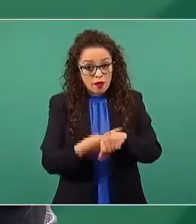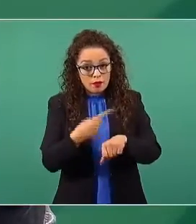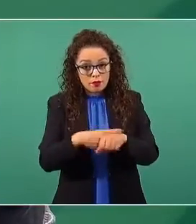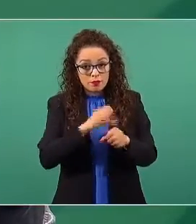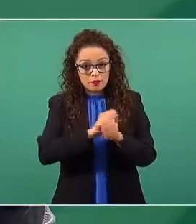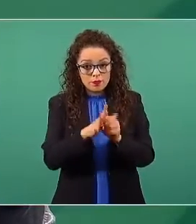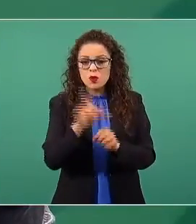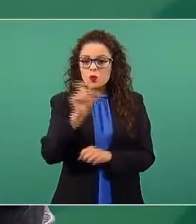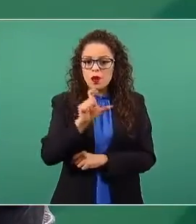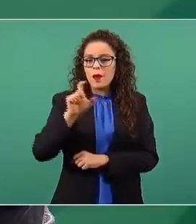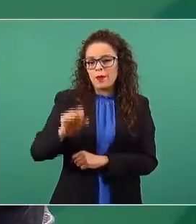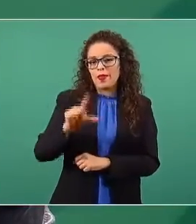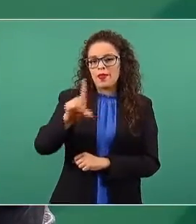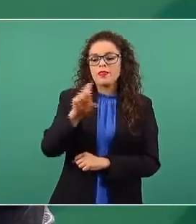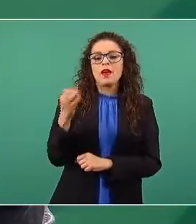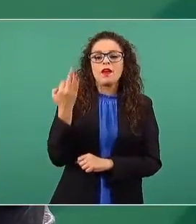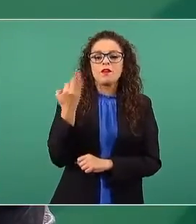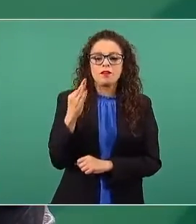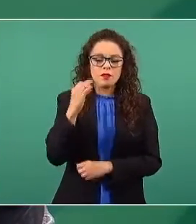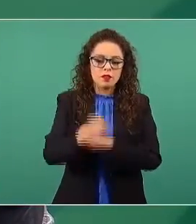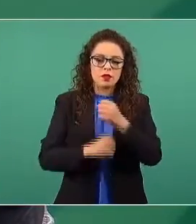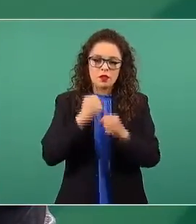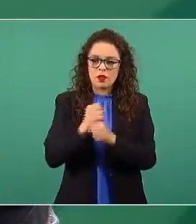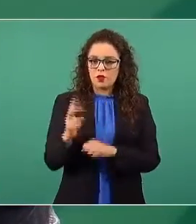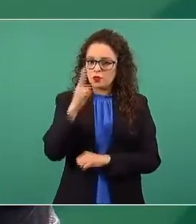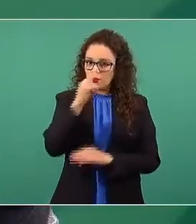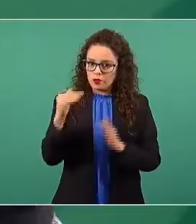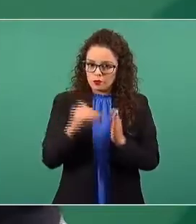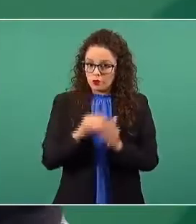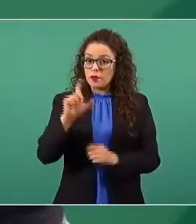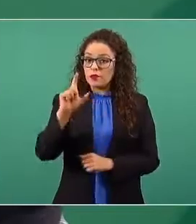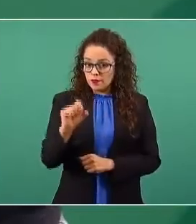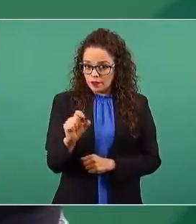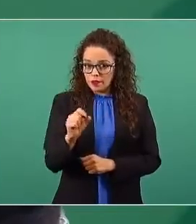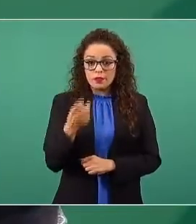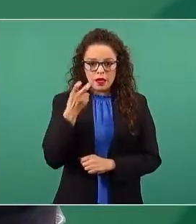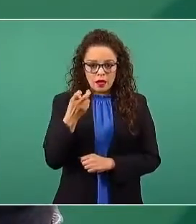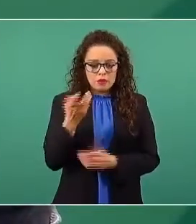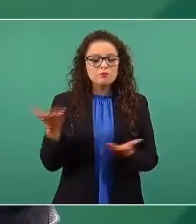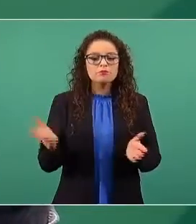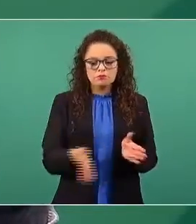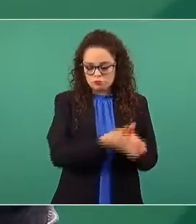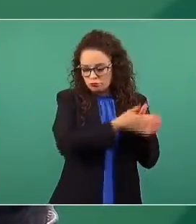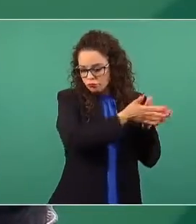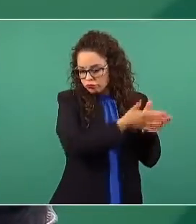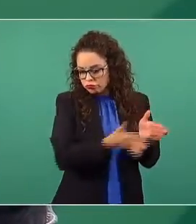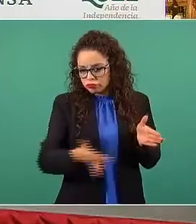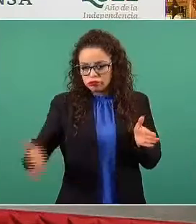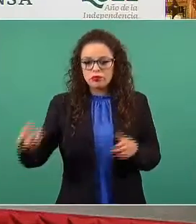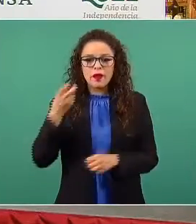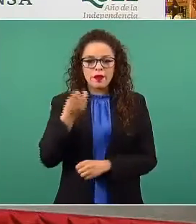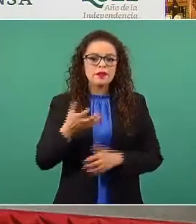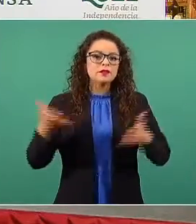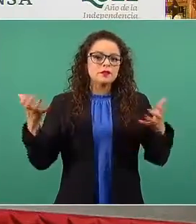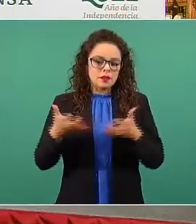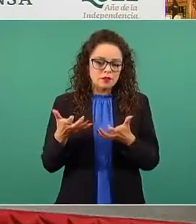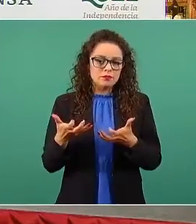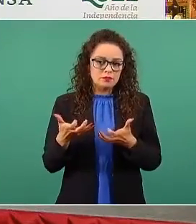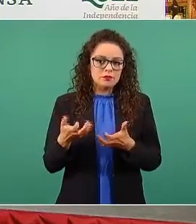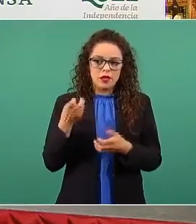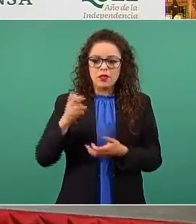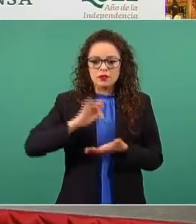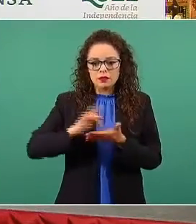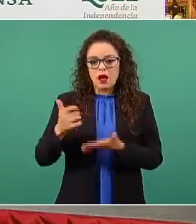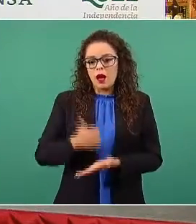el 27 de febrero de 2020, y entonces hemos ido actuando conforme a ello, y nos ha permitido, lo